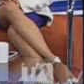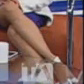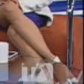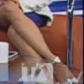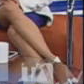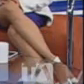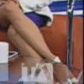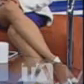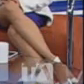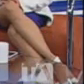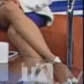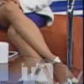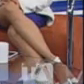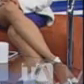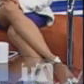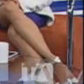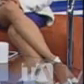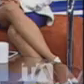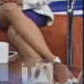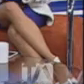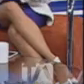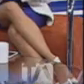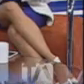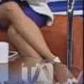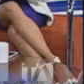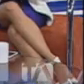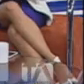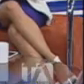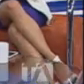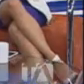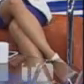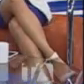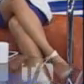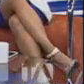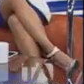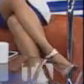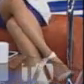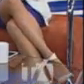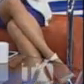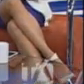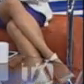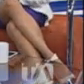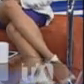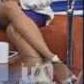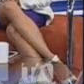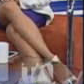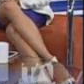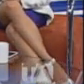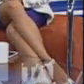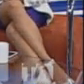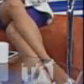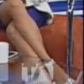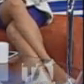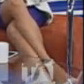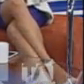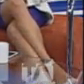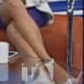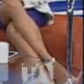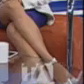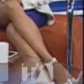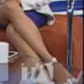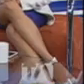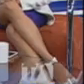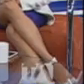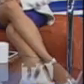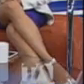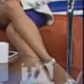de muchos barrios en la capital, lamentable de verdad. Mientras que en otros el municipio pone canchas de fútbol sintéticas por miles de